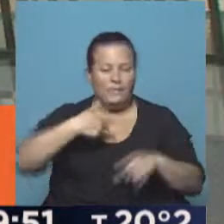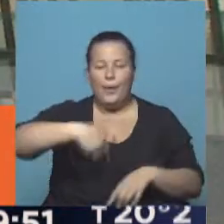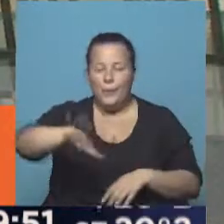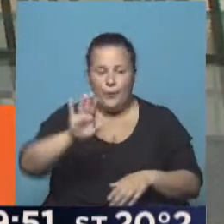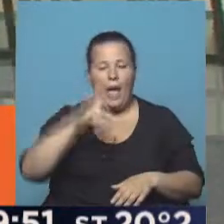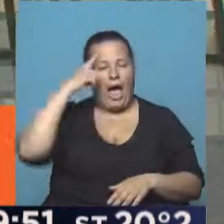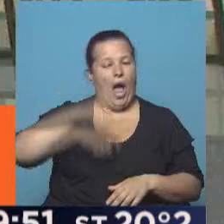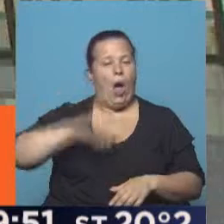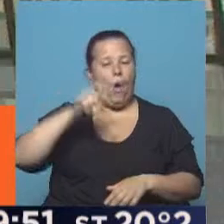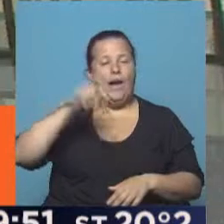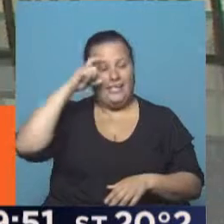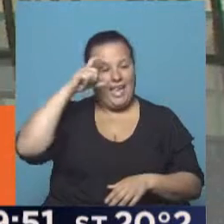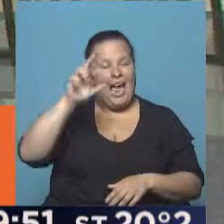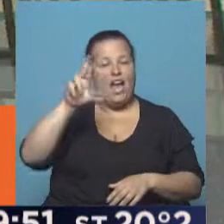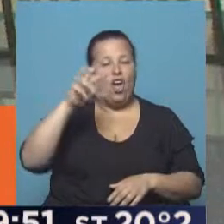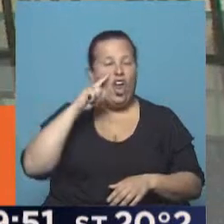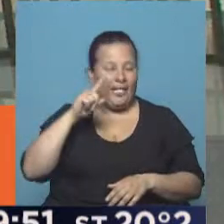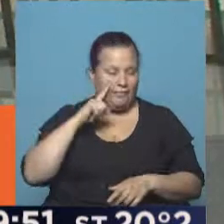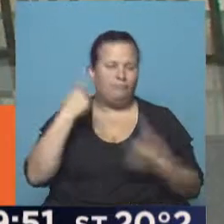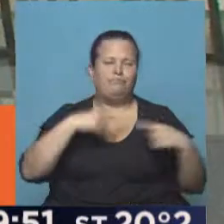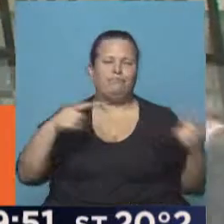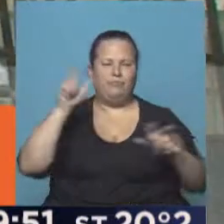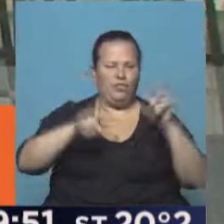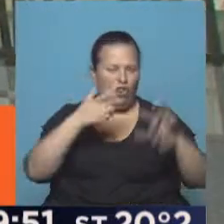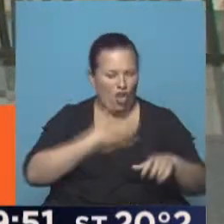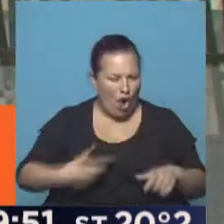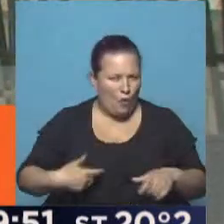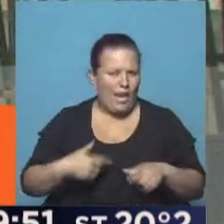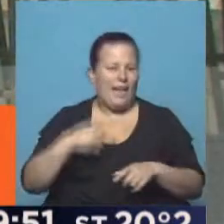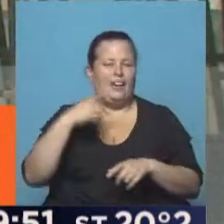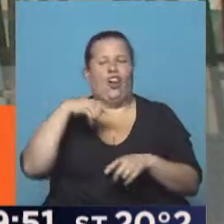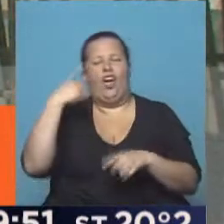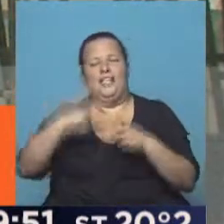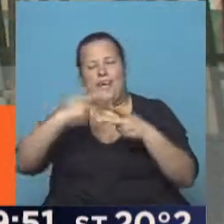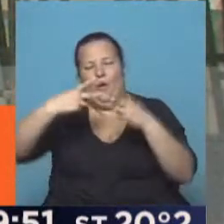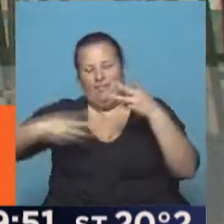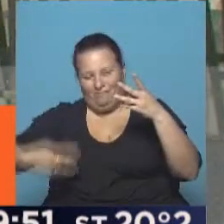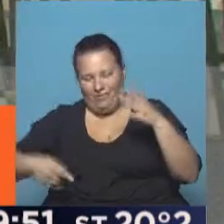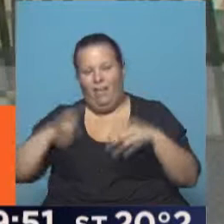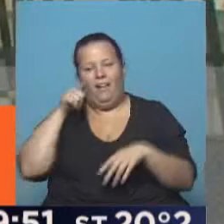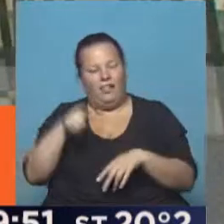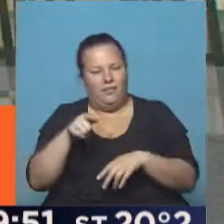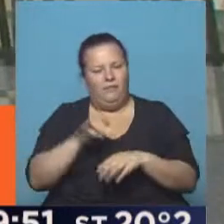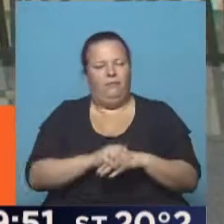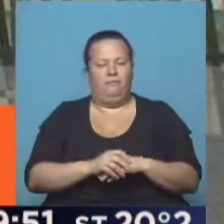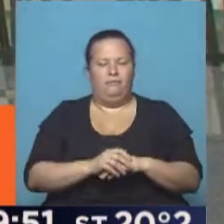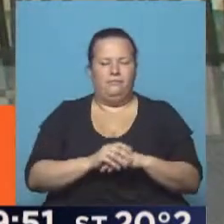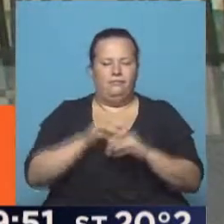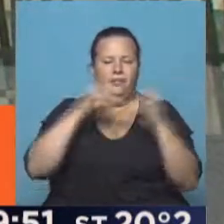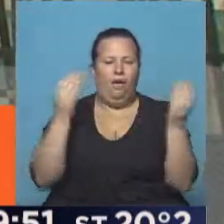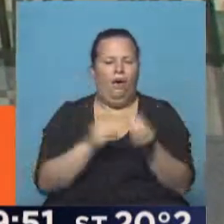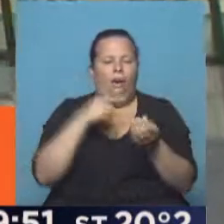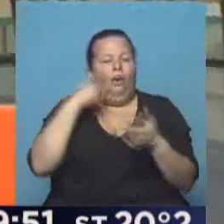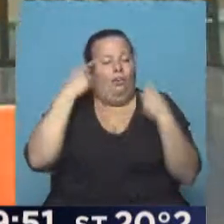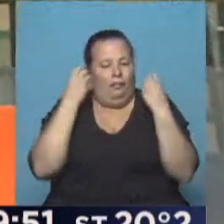tomar el juez ercolini hay varios funcionarios de segunda y tercera línea ahí están cifradas las